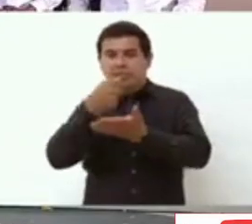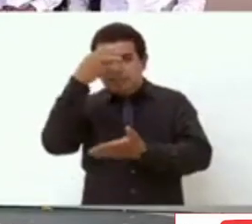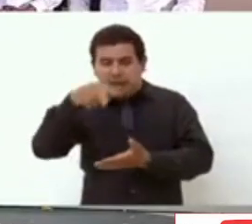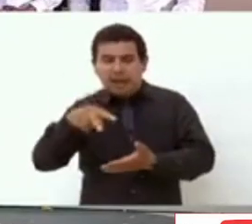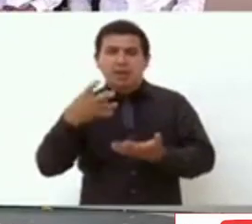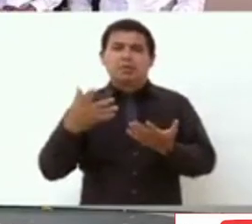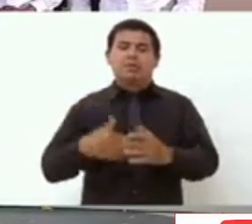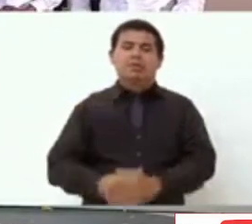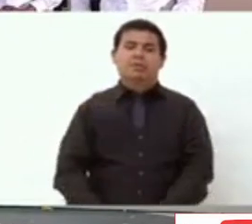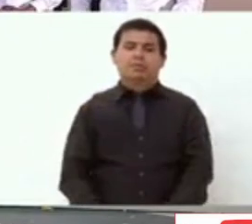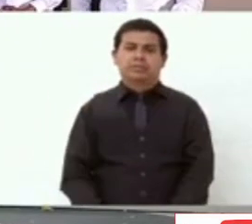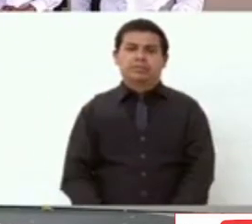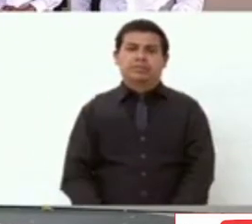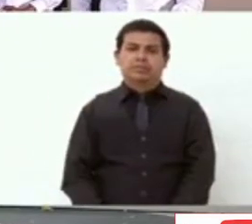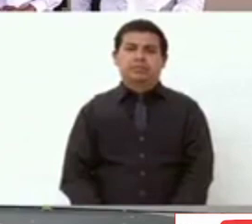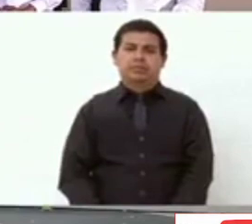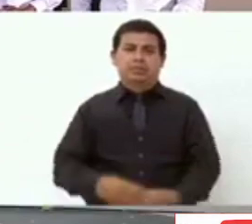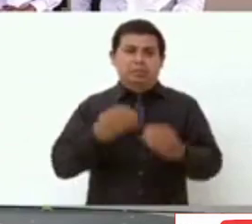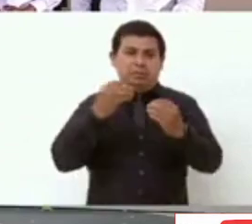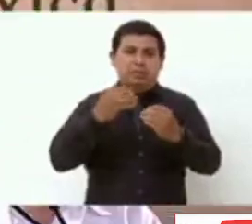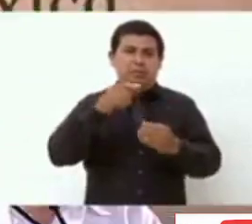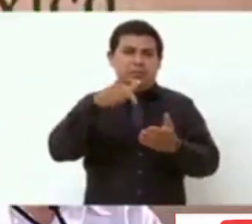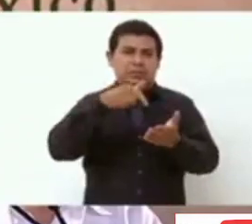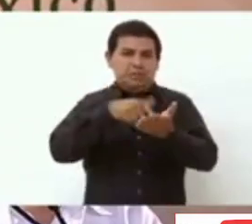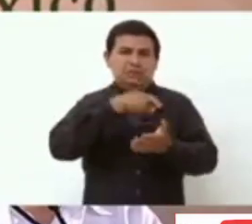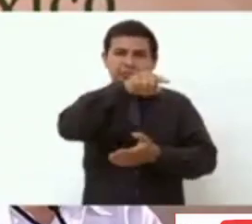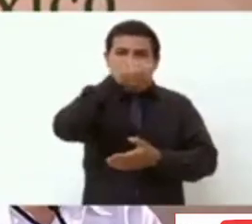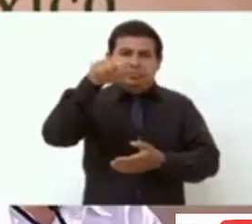Ciudad de México, muchas tiendas,